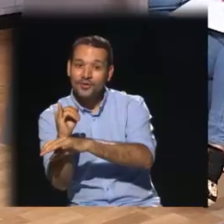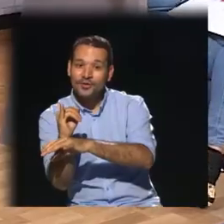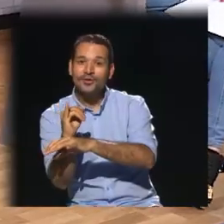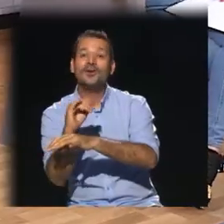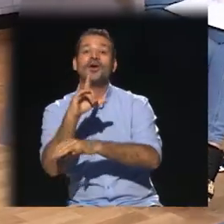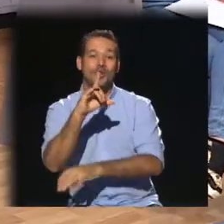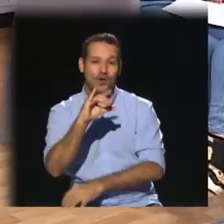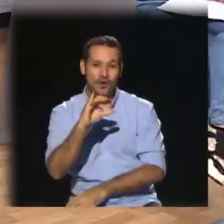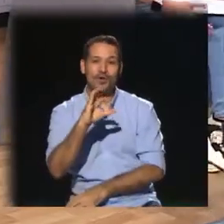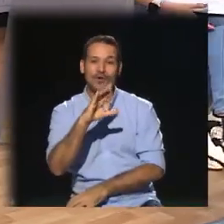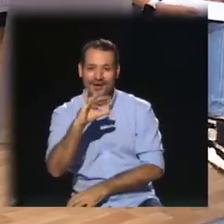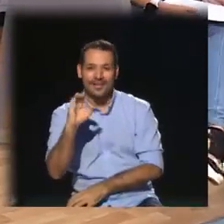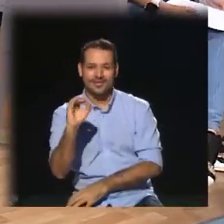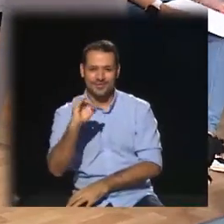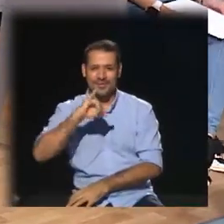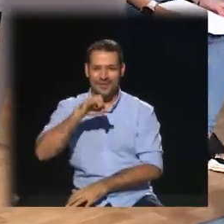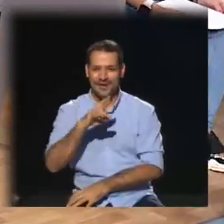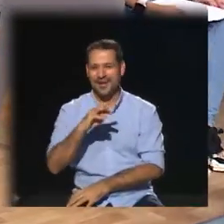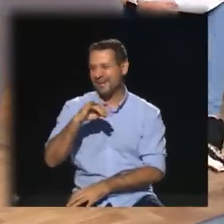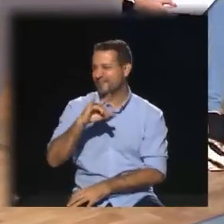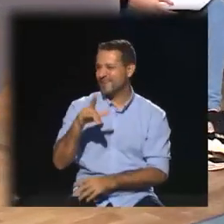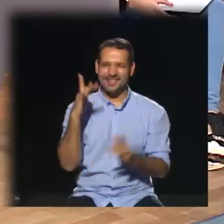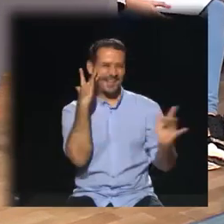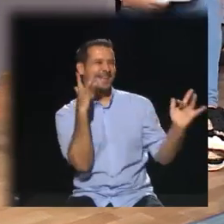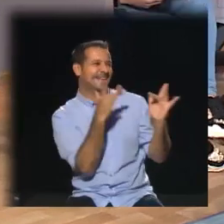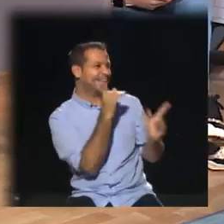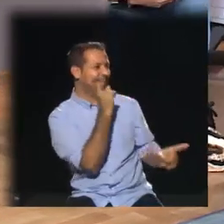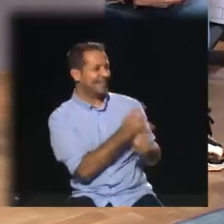Lucrecio Jaramillo. Eso, eso.